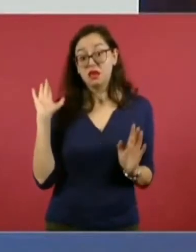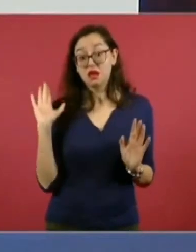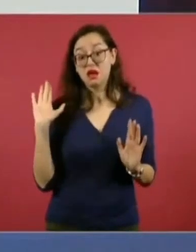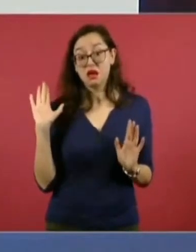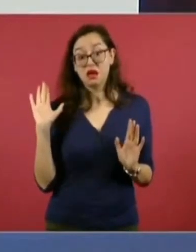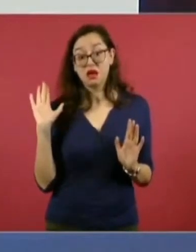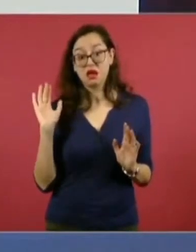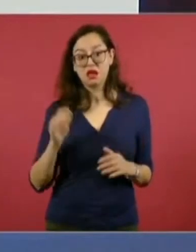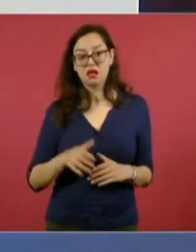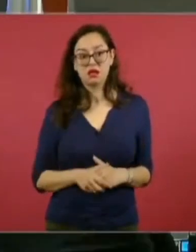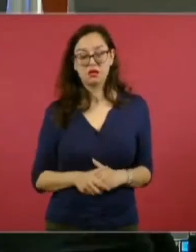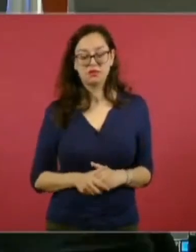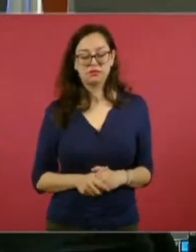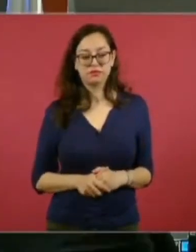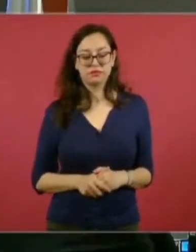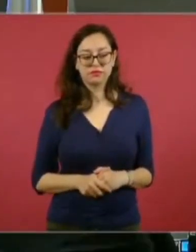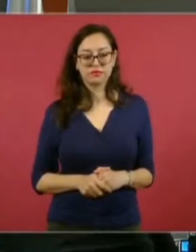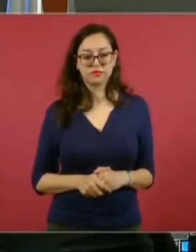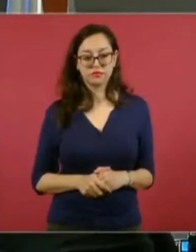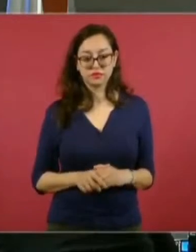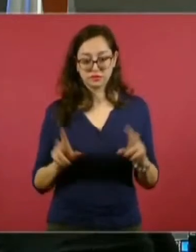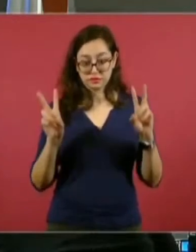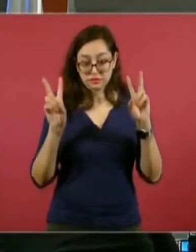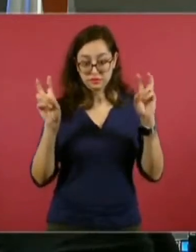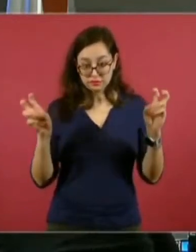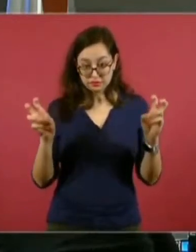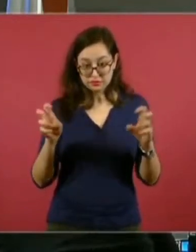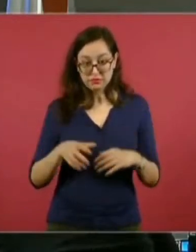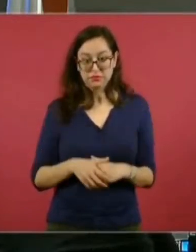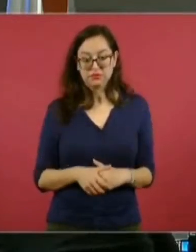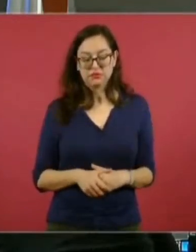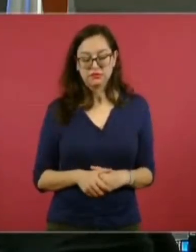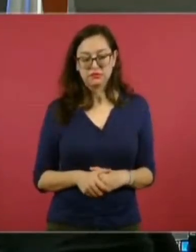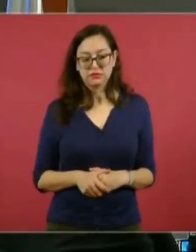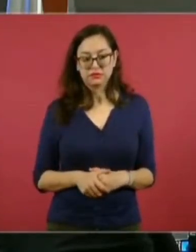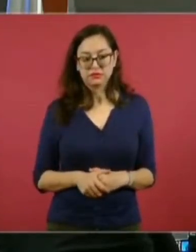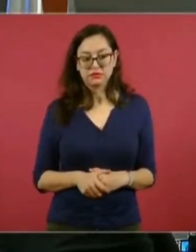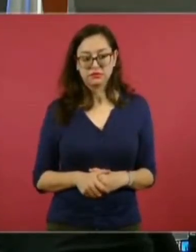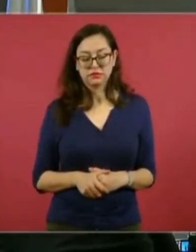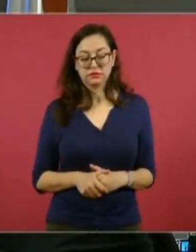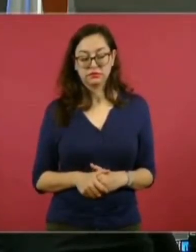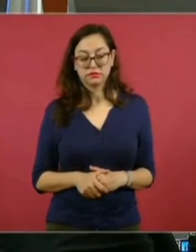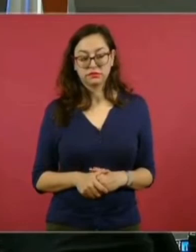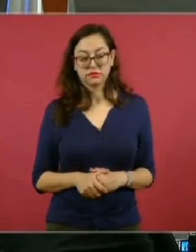Está entre comillas, es textual. Resulta inverosímil